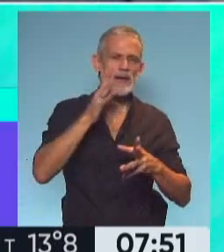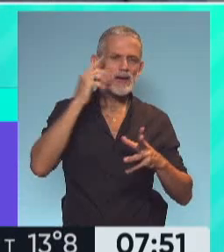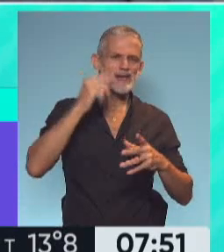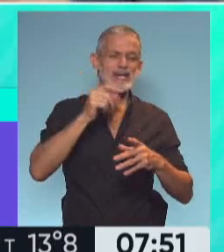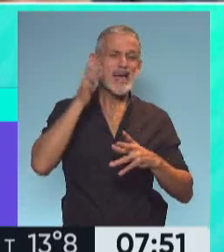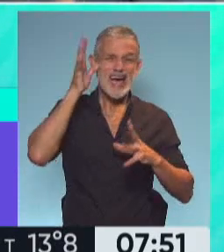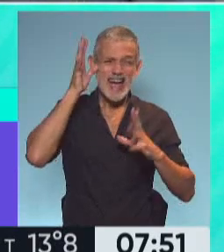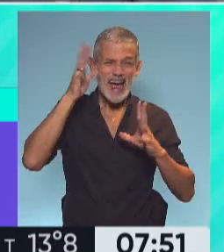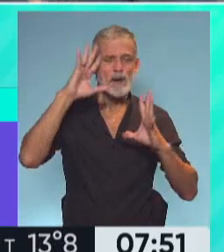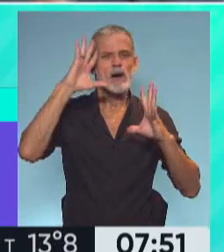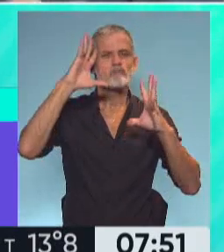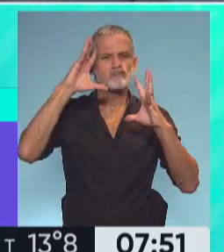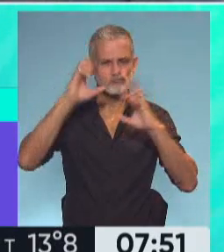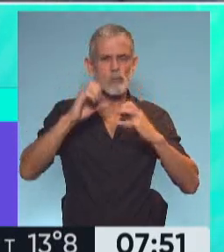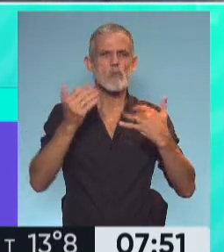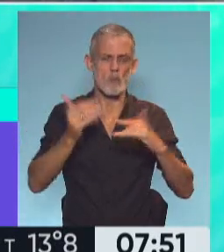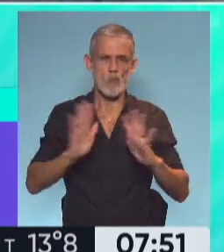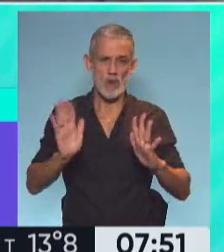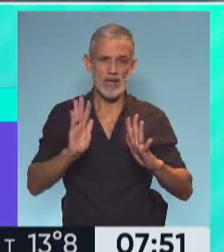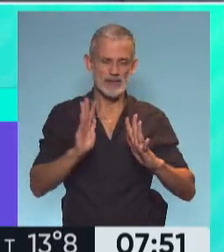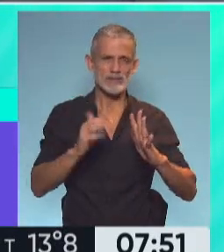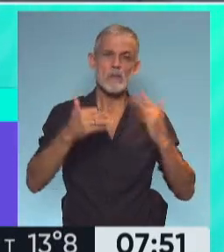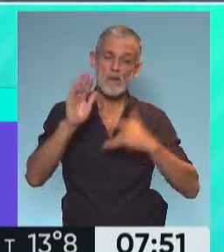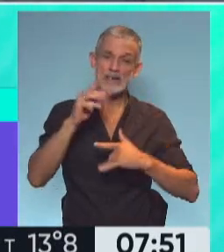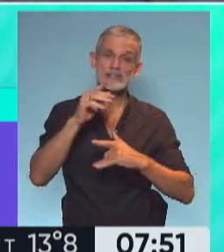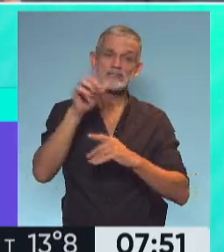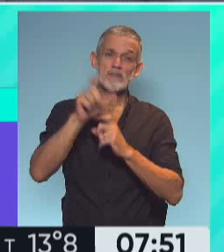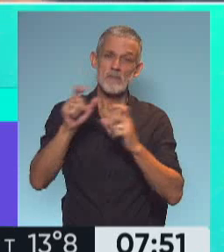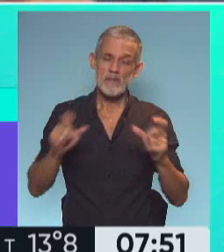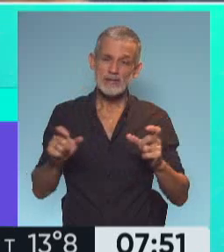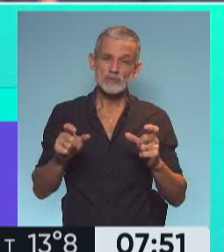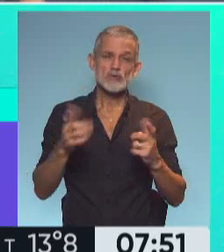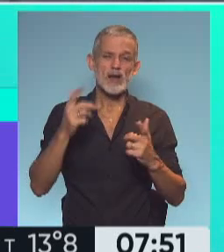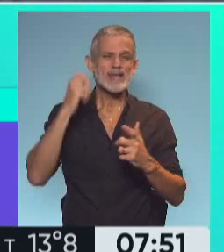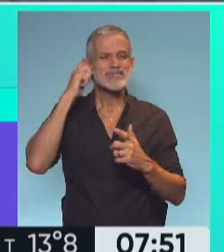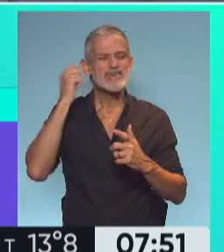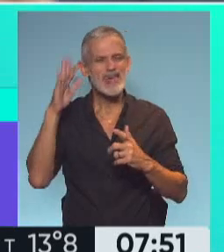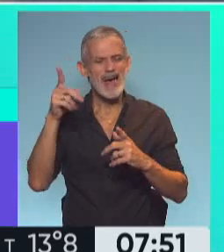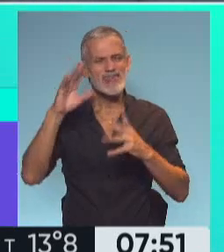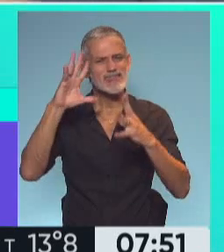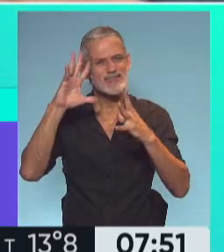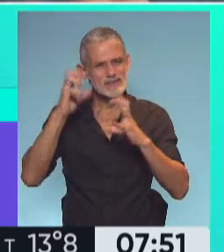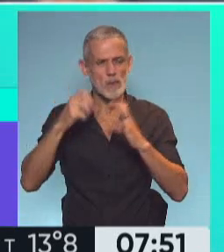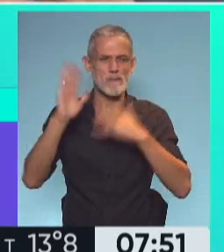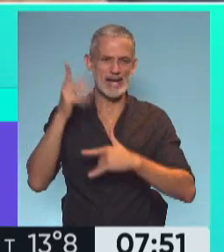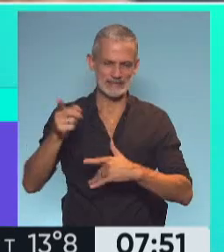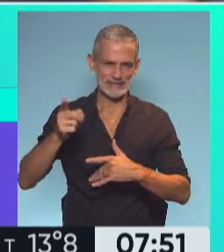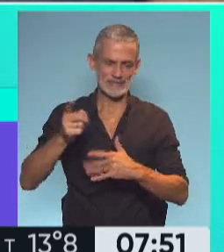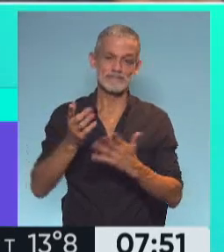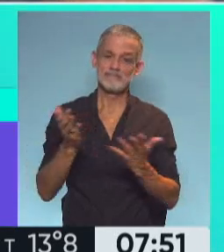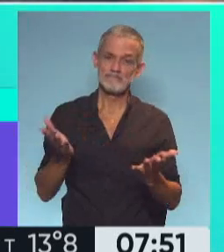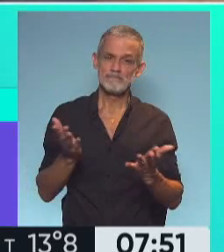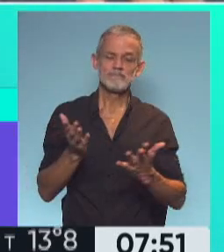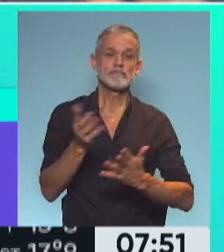pueden ocurrir en todas las personas, pero que son más frecuentes en los pacientes añosos, por así decirlo. O sea, ocurre